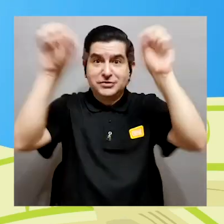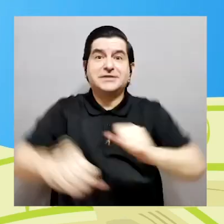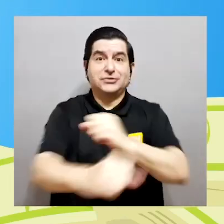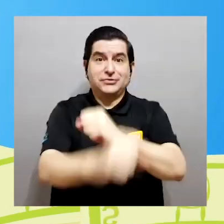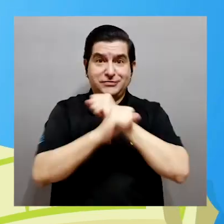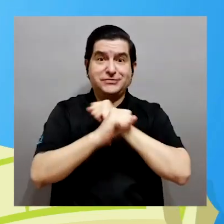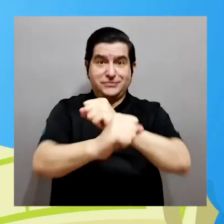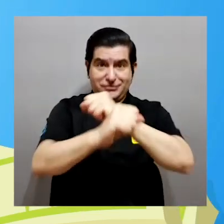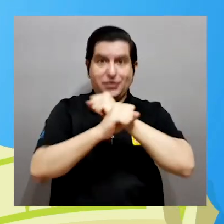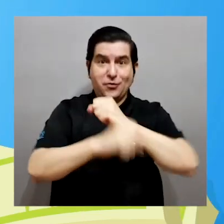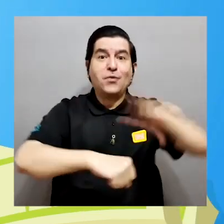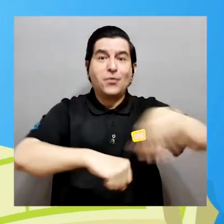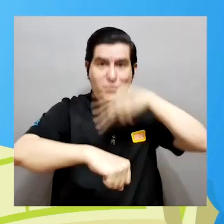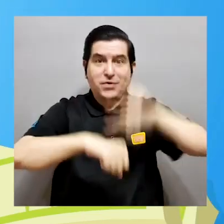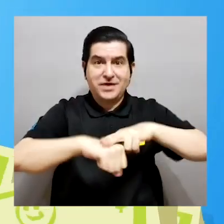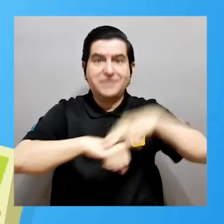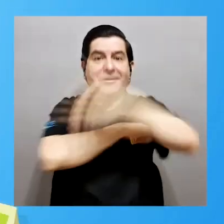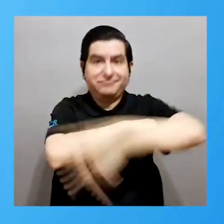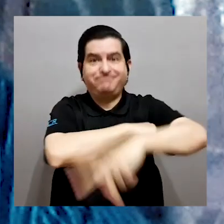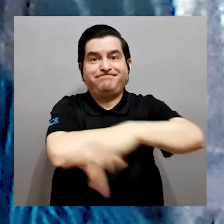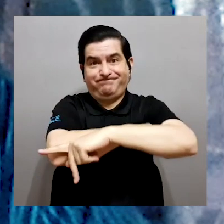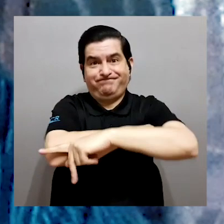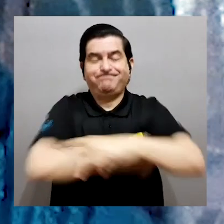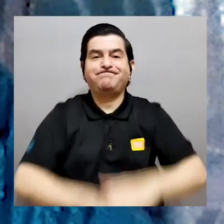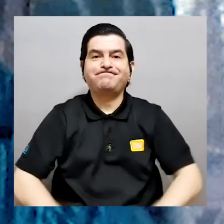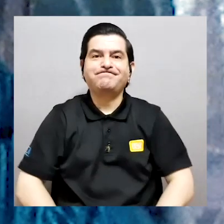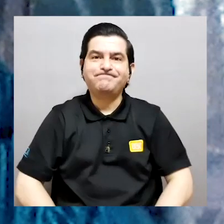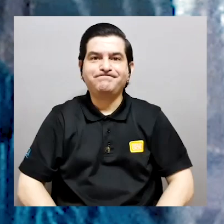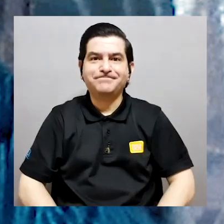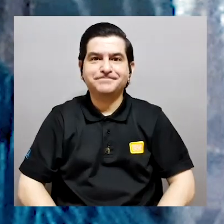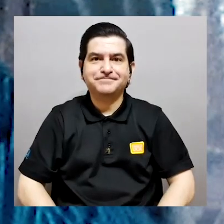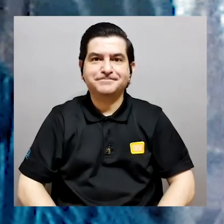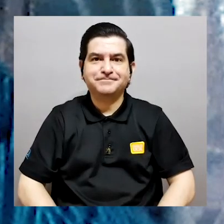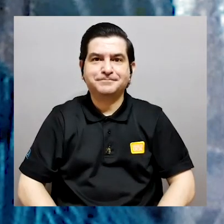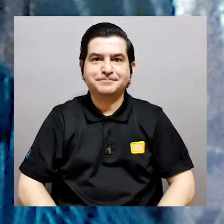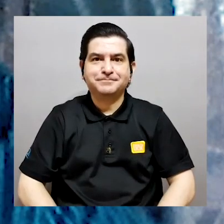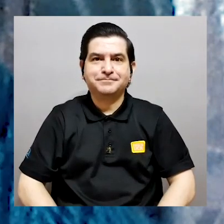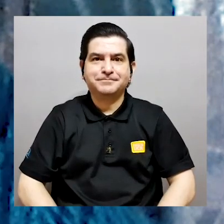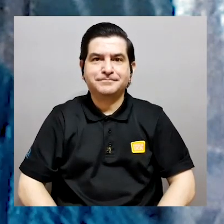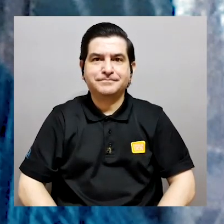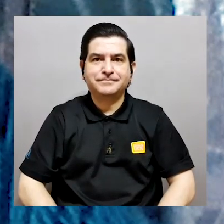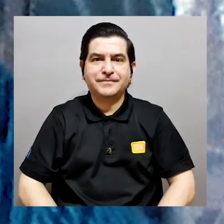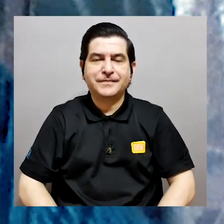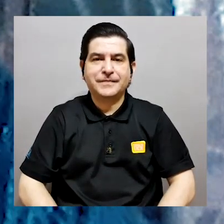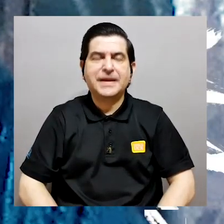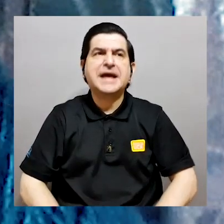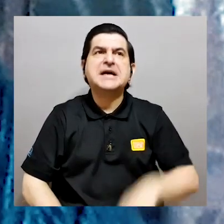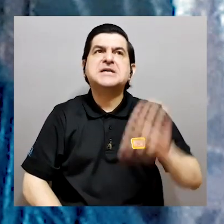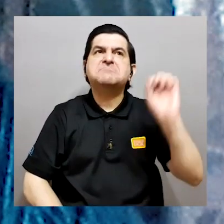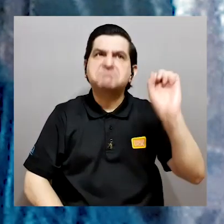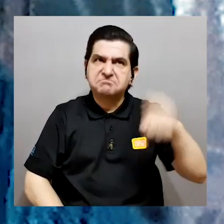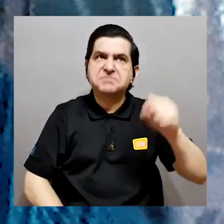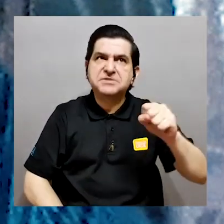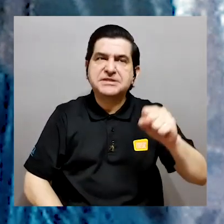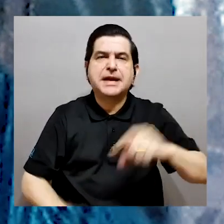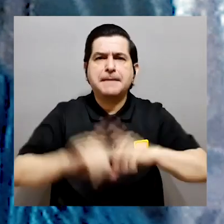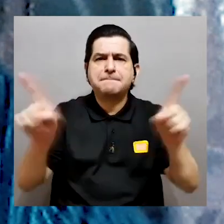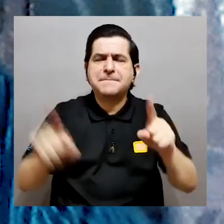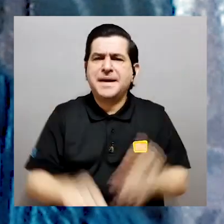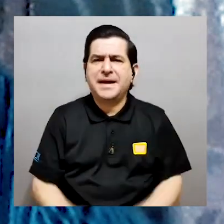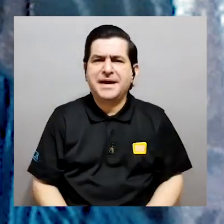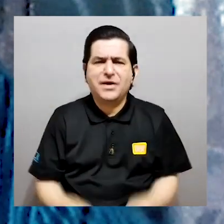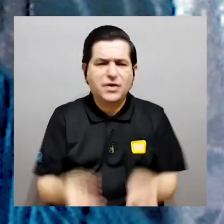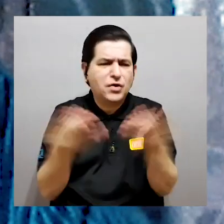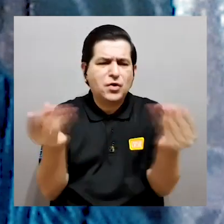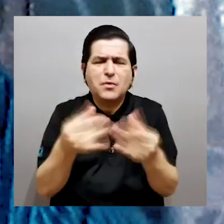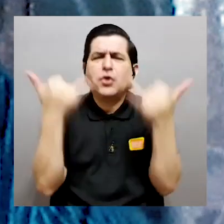sistema de seguridad nacional del país. En sentido estricto, sí. Ahora, ¿por qué